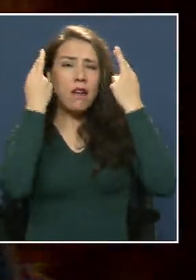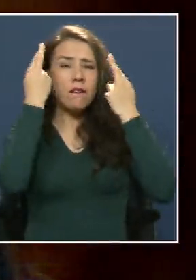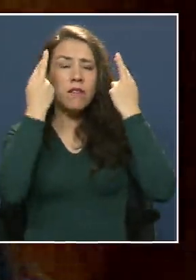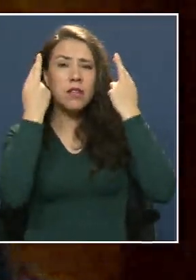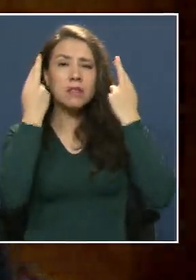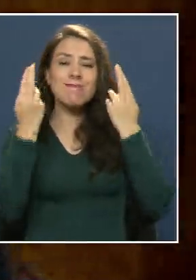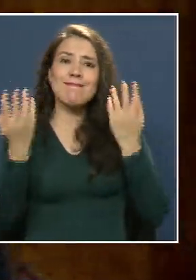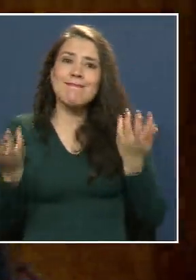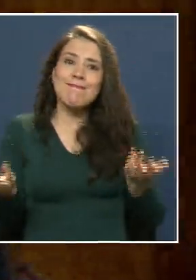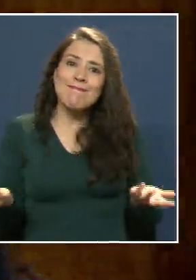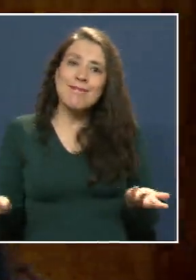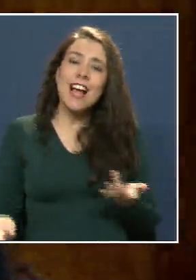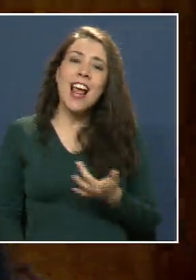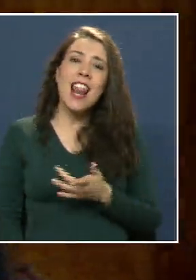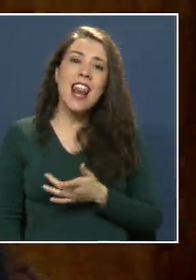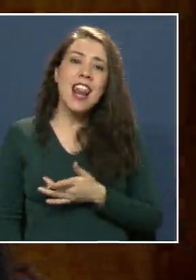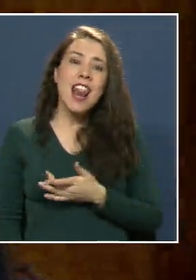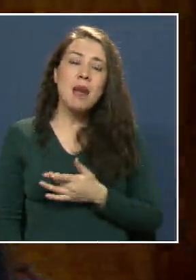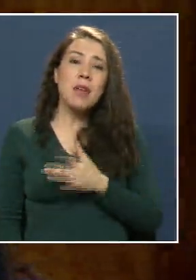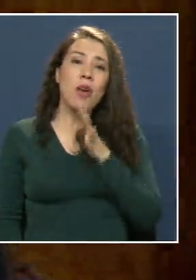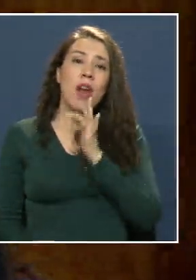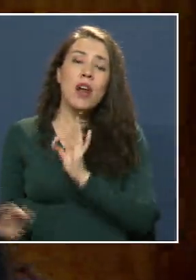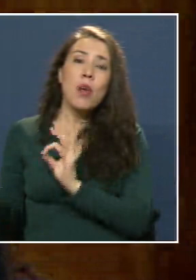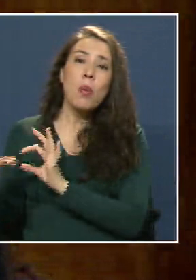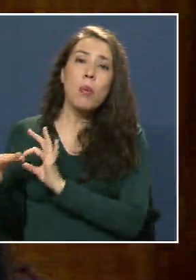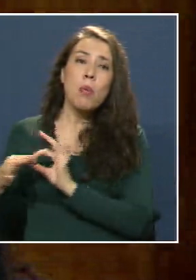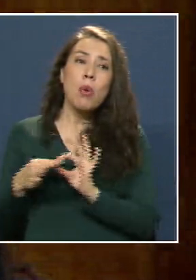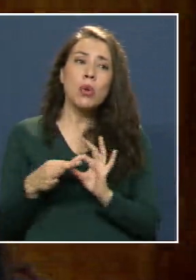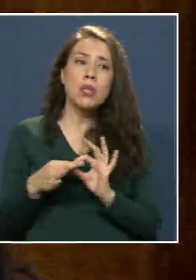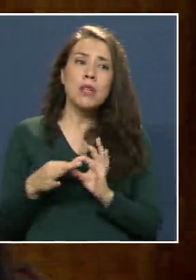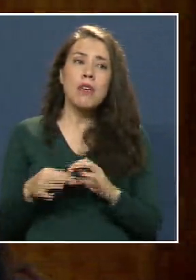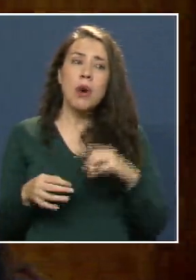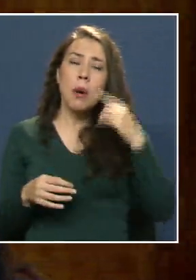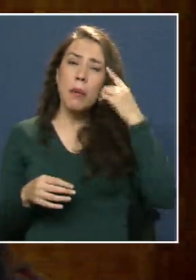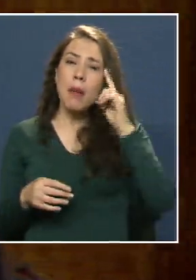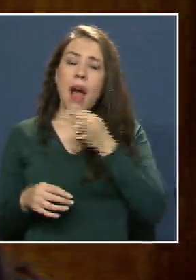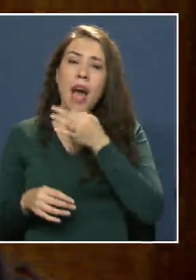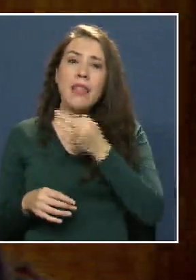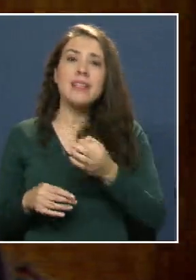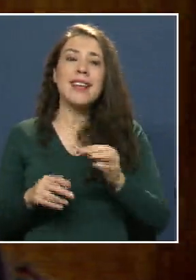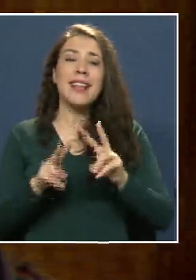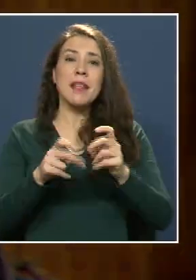que lamentablemente no existen argumentos suficientes para decir que la